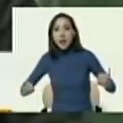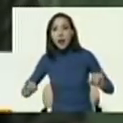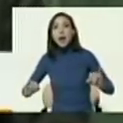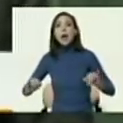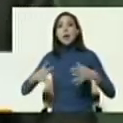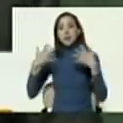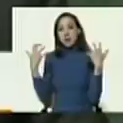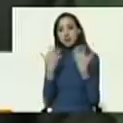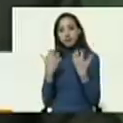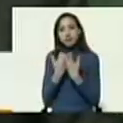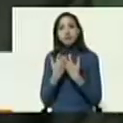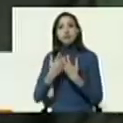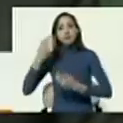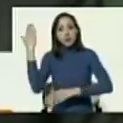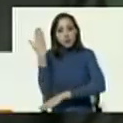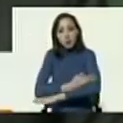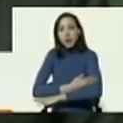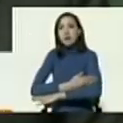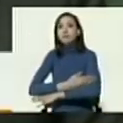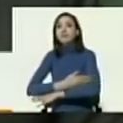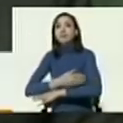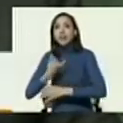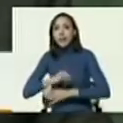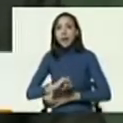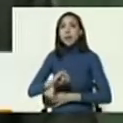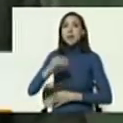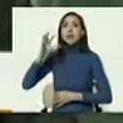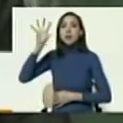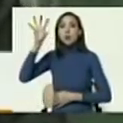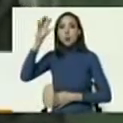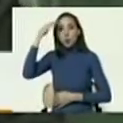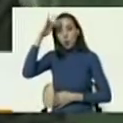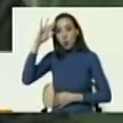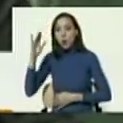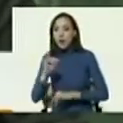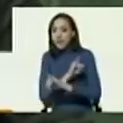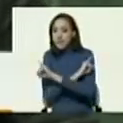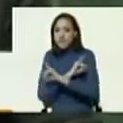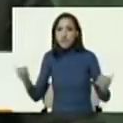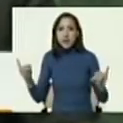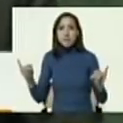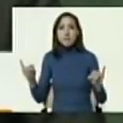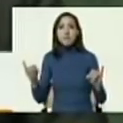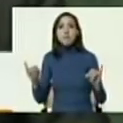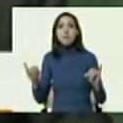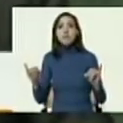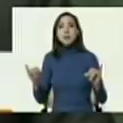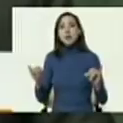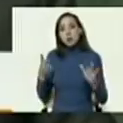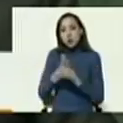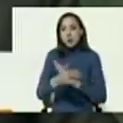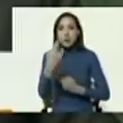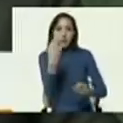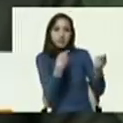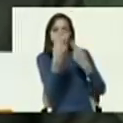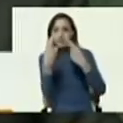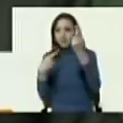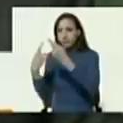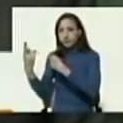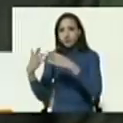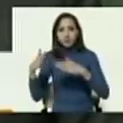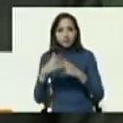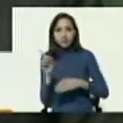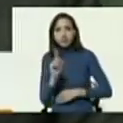inhumano bloqueo contra Cuba. Es tiempo de poner fin a los dobles estándares en las relaciones internacionales.